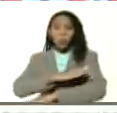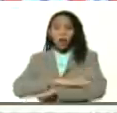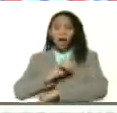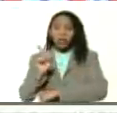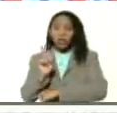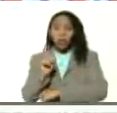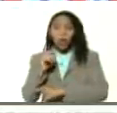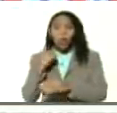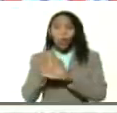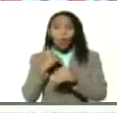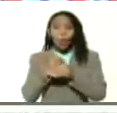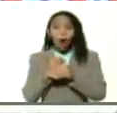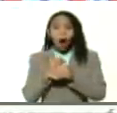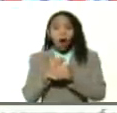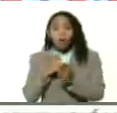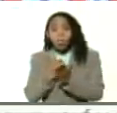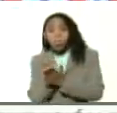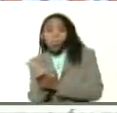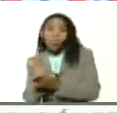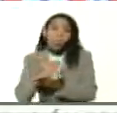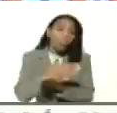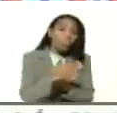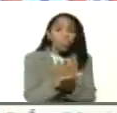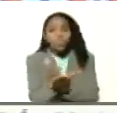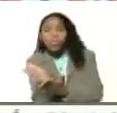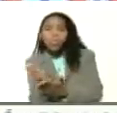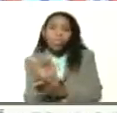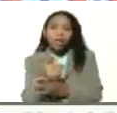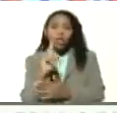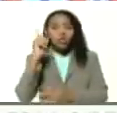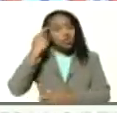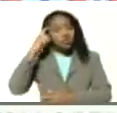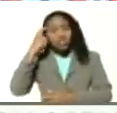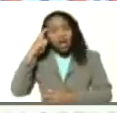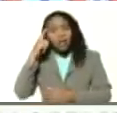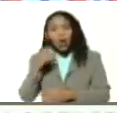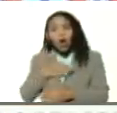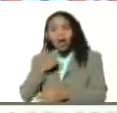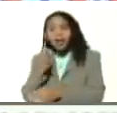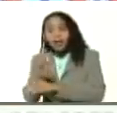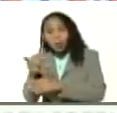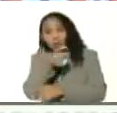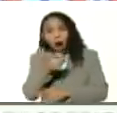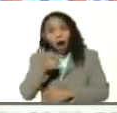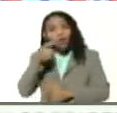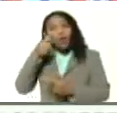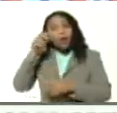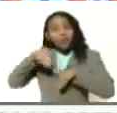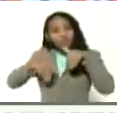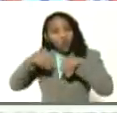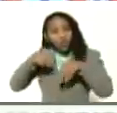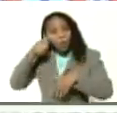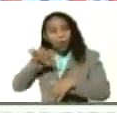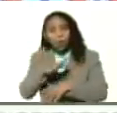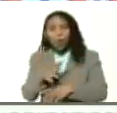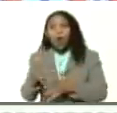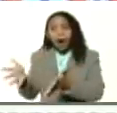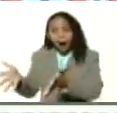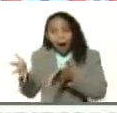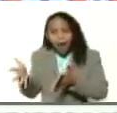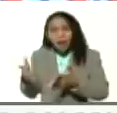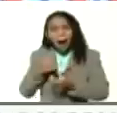atajos. No saben lo que es ir a buscar los votos del pueblo, a ganarse el amor del pueblo de Venezuela.